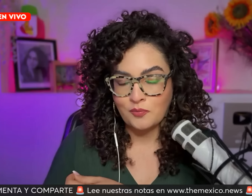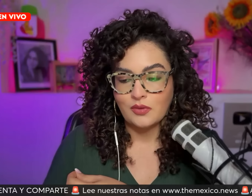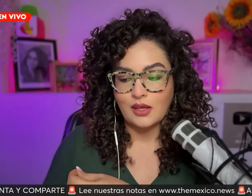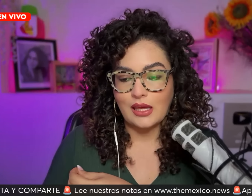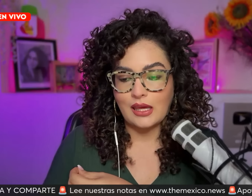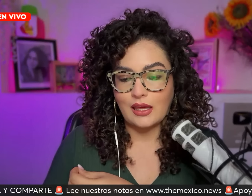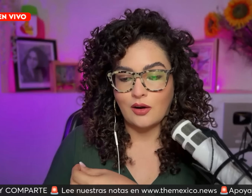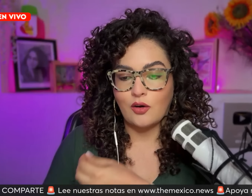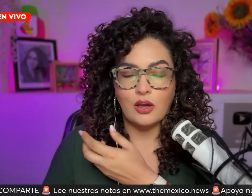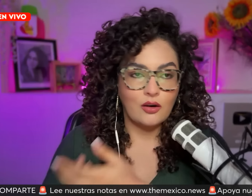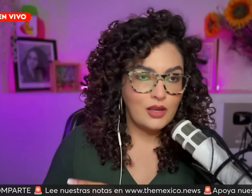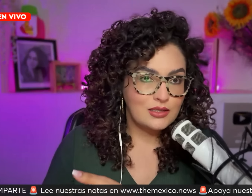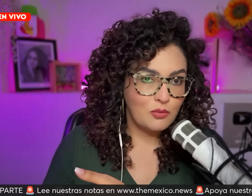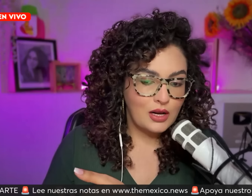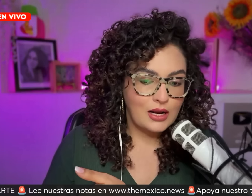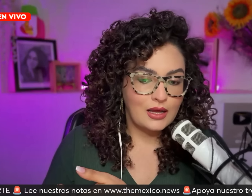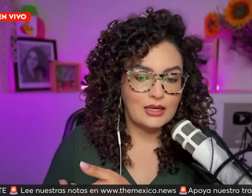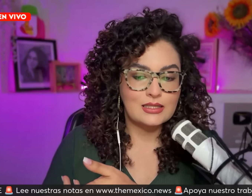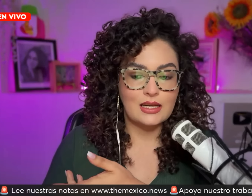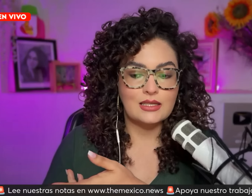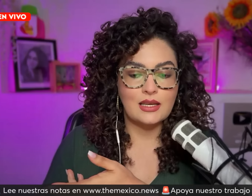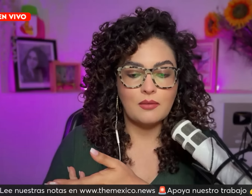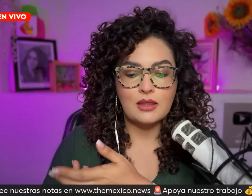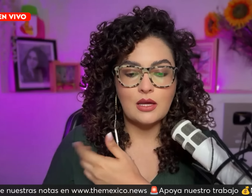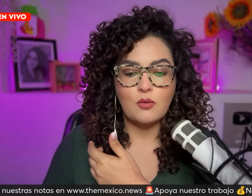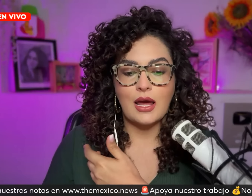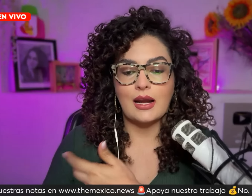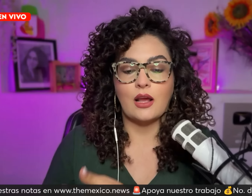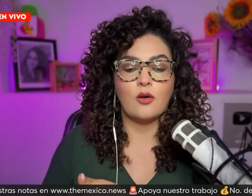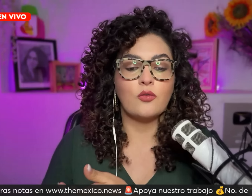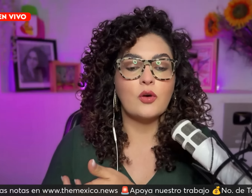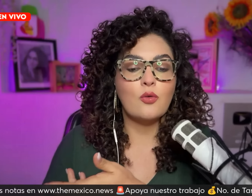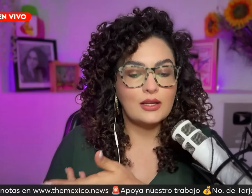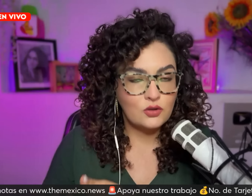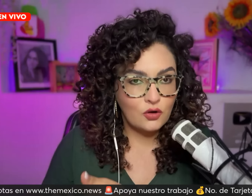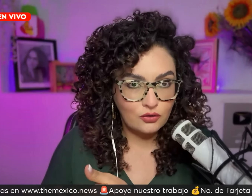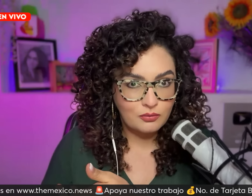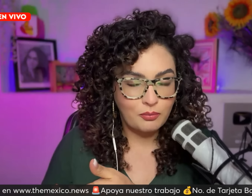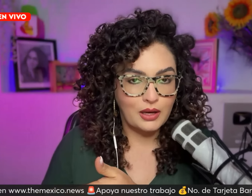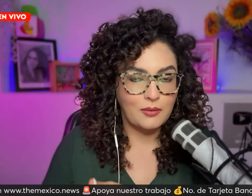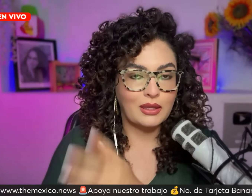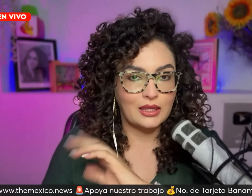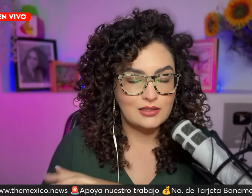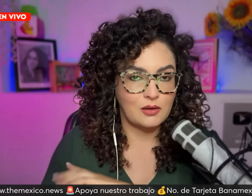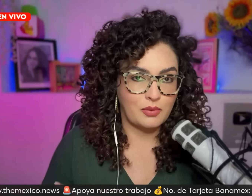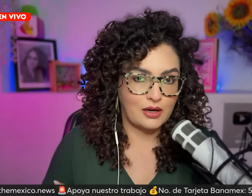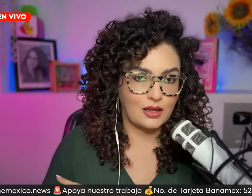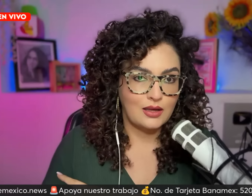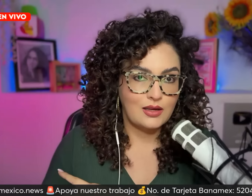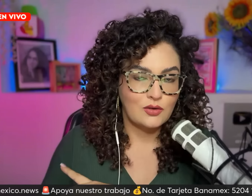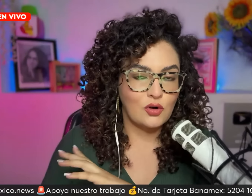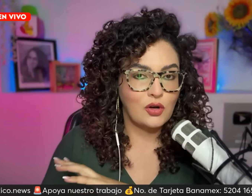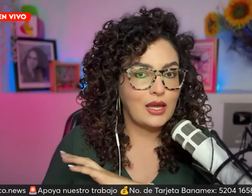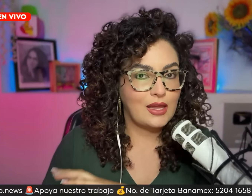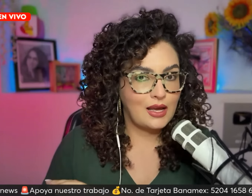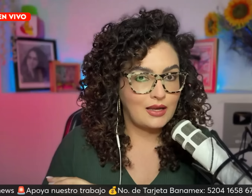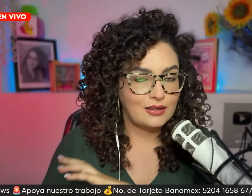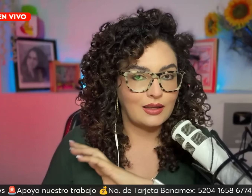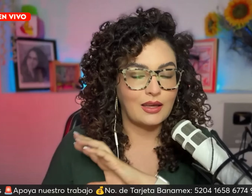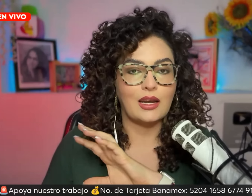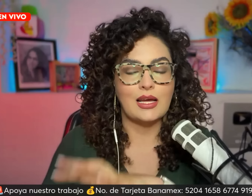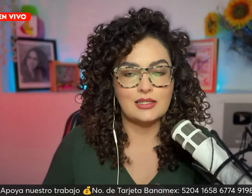registro. Y lo que hoy hace Morena es necesariamente una reconfiguración para evitar ser el PRD. Solo que